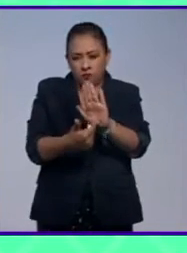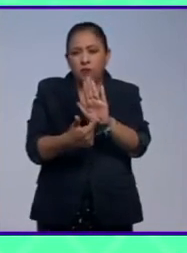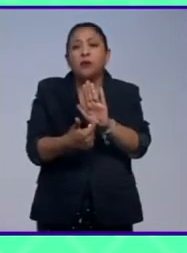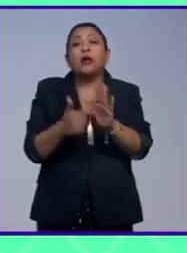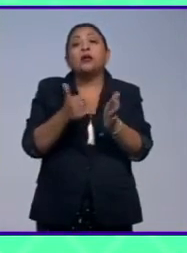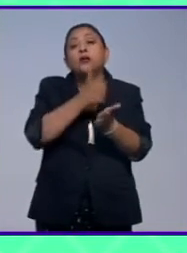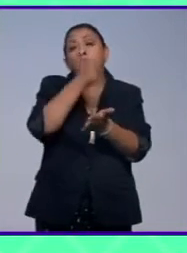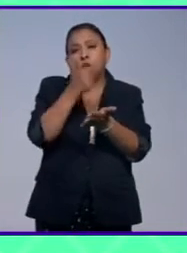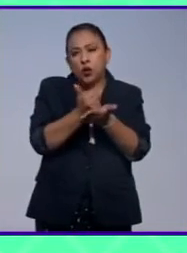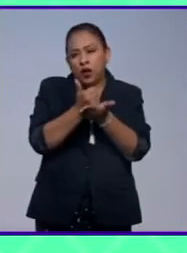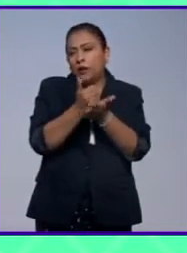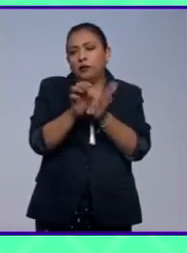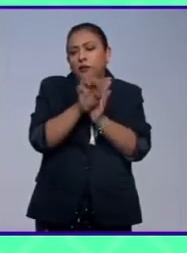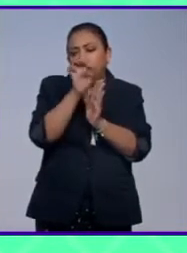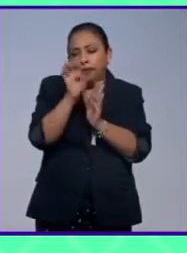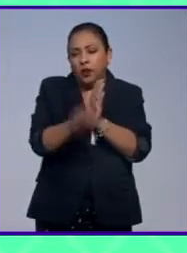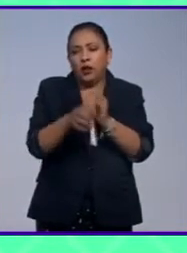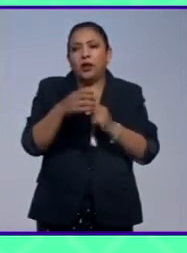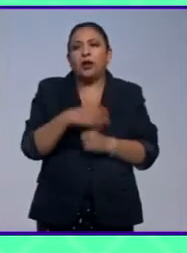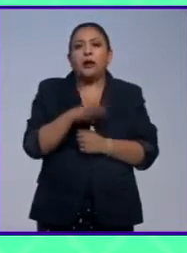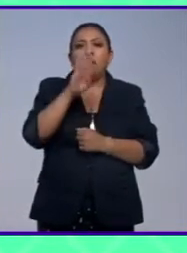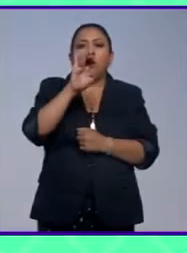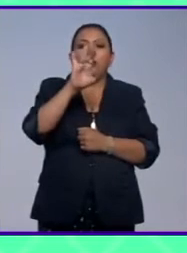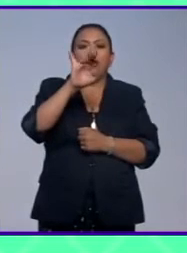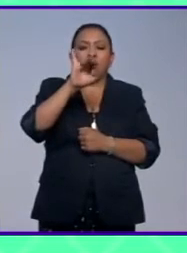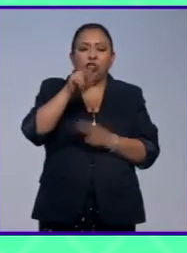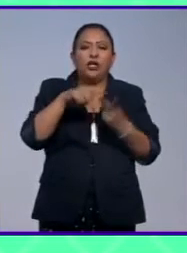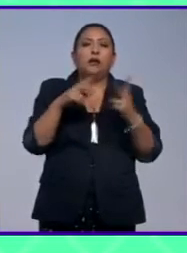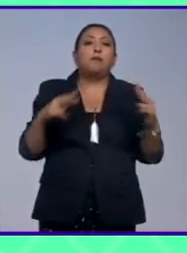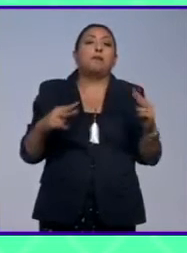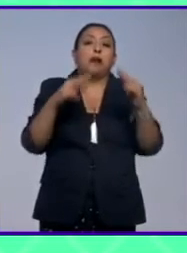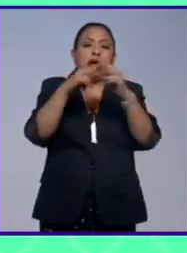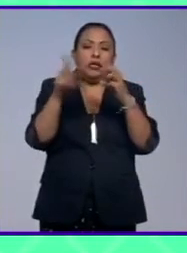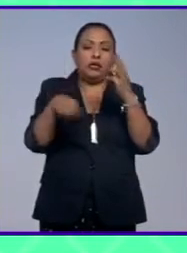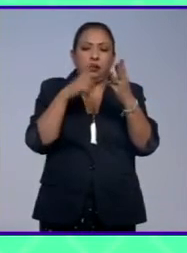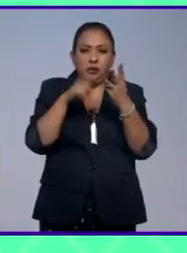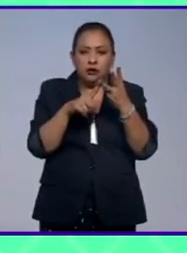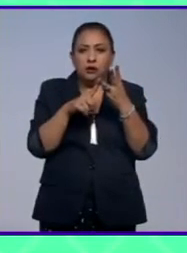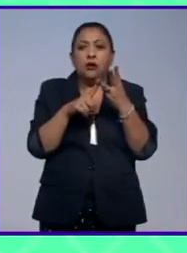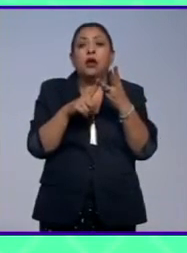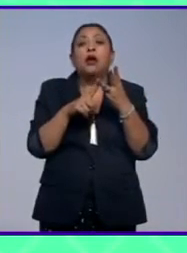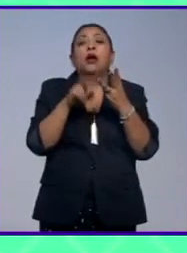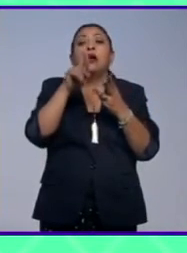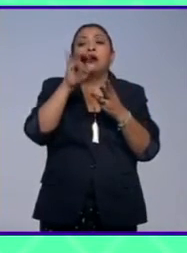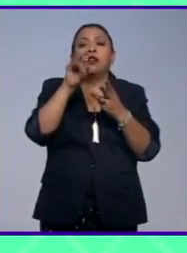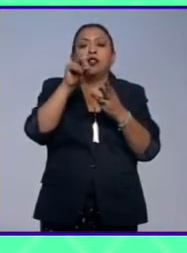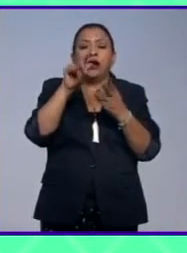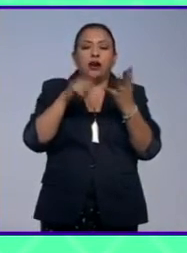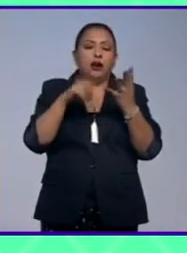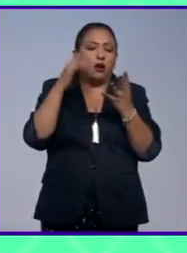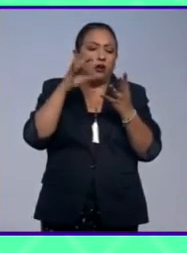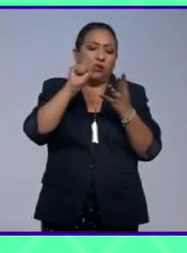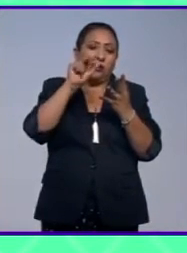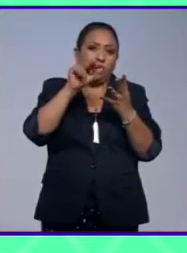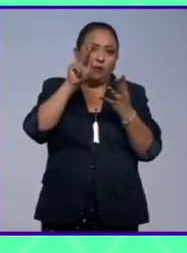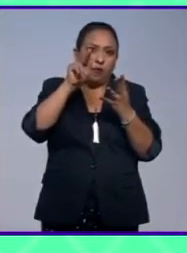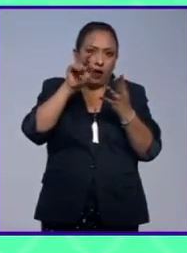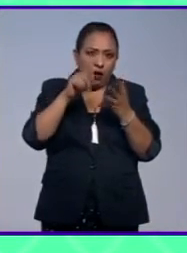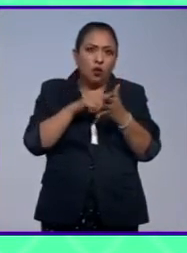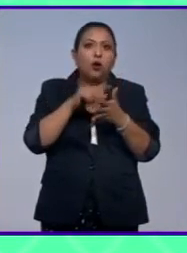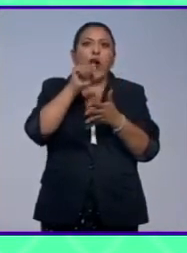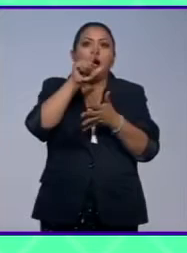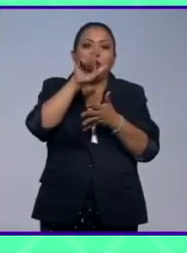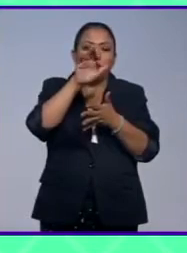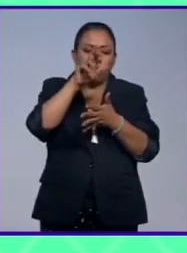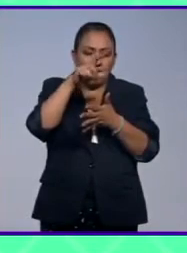en ciudades como Beijing, París, Río de Janeiro, San Paulo,